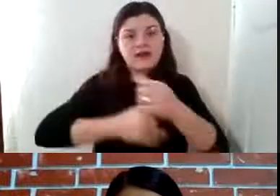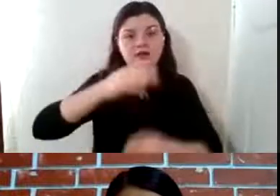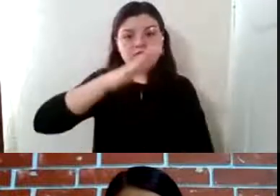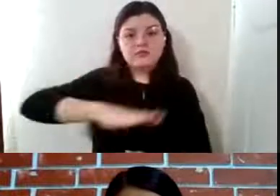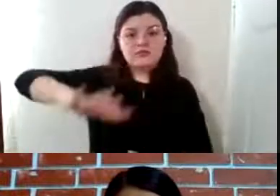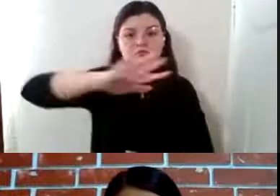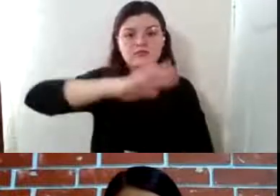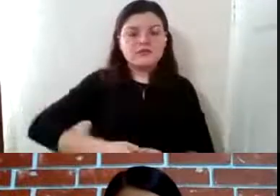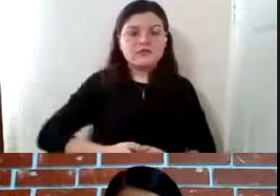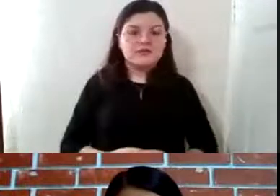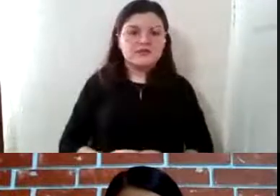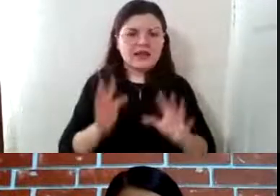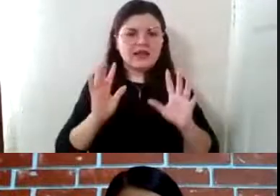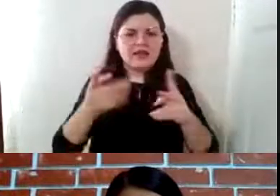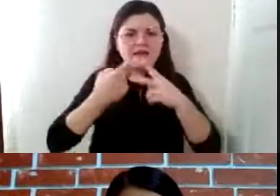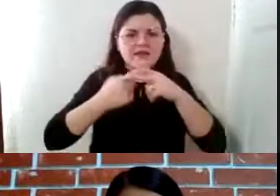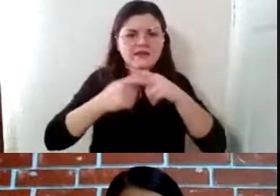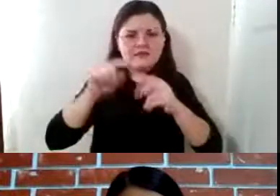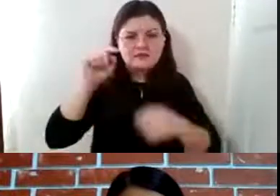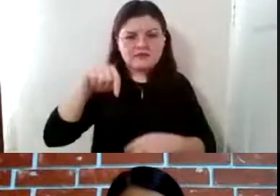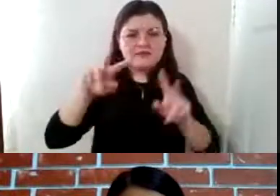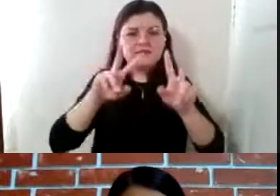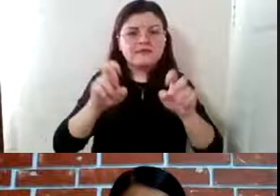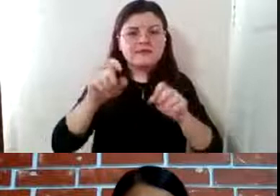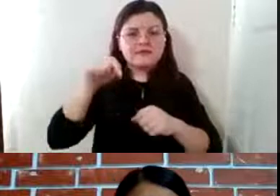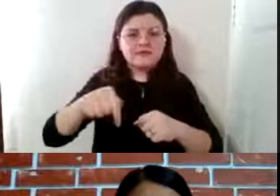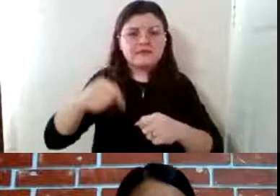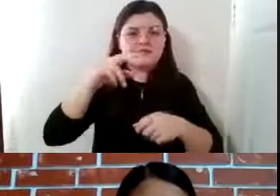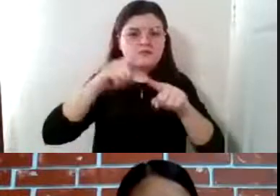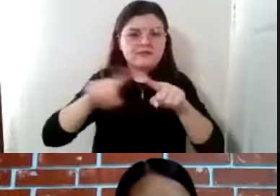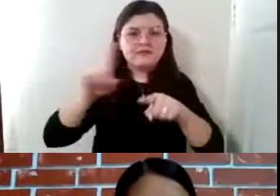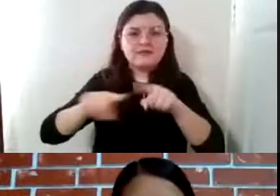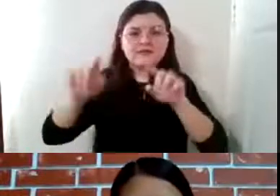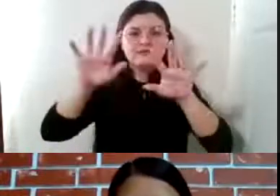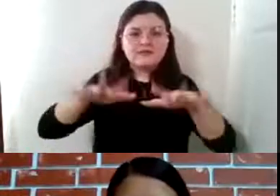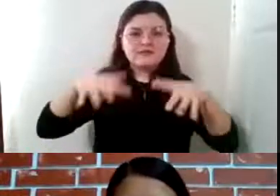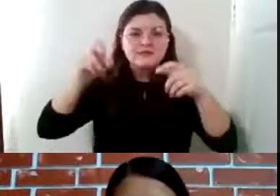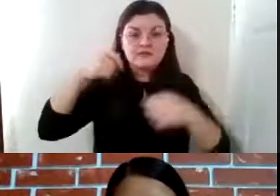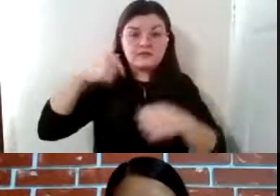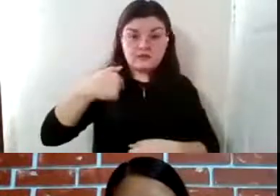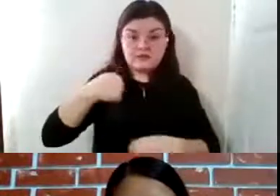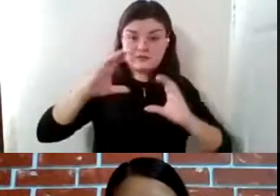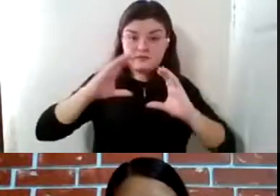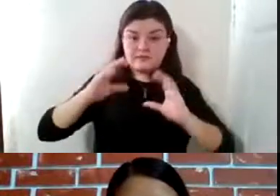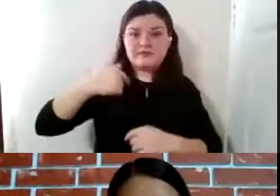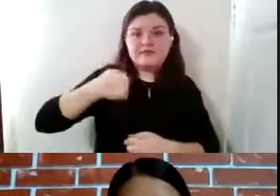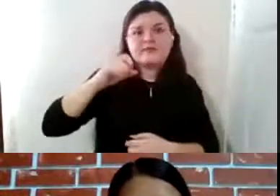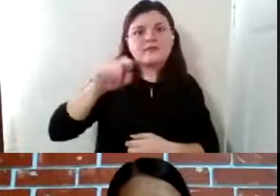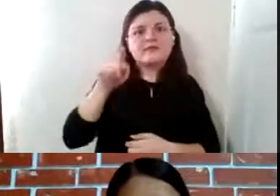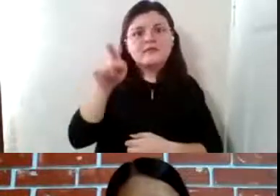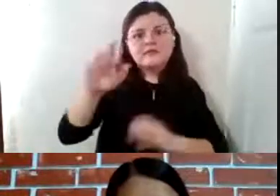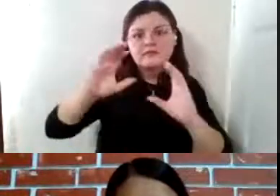Vamos a comenzar dentro de las jornadas que tenemos de Yo me cuido y tú te cuidas. Tenemos el